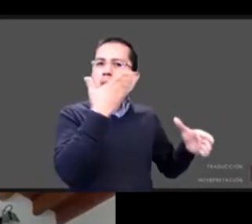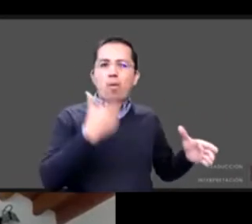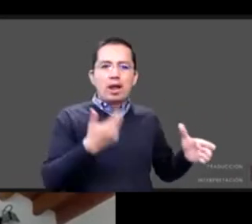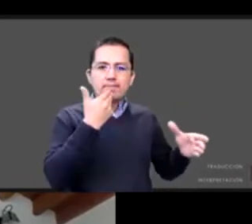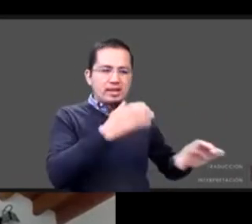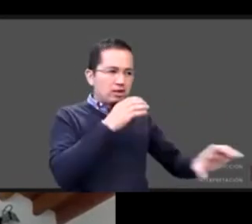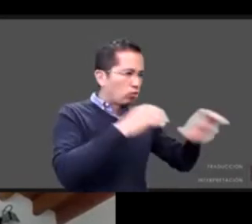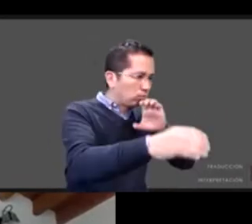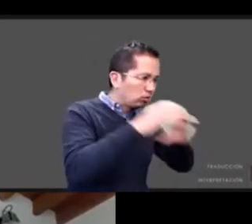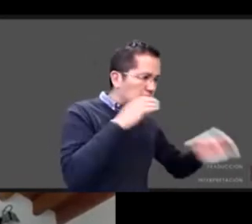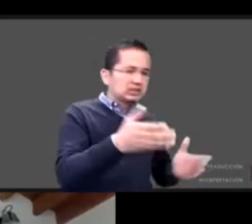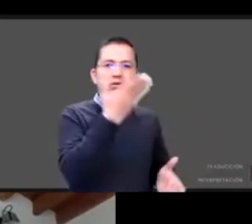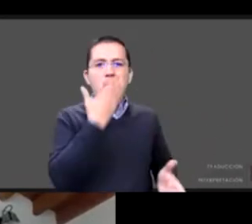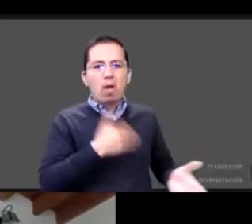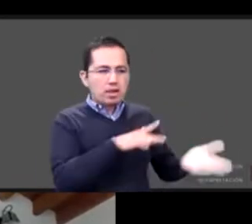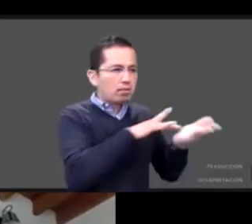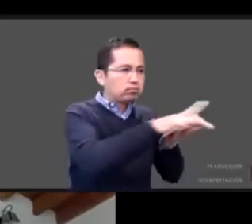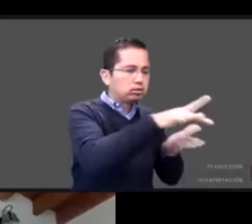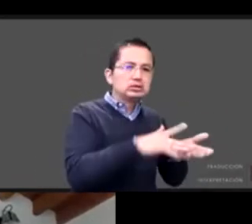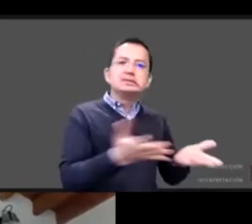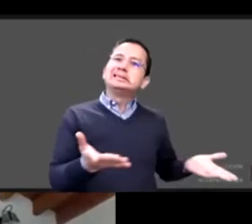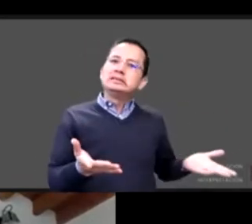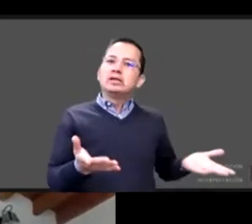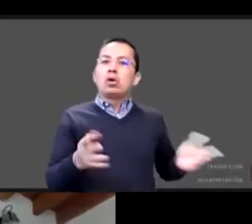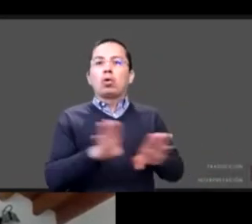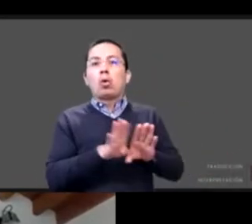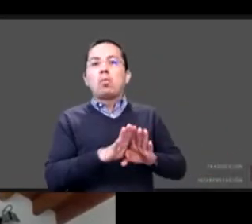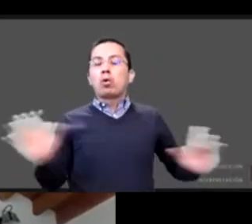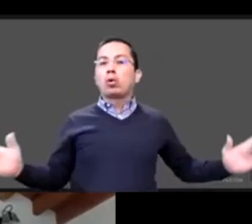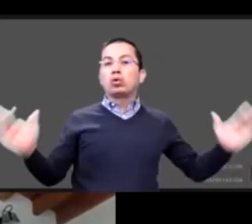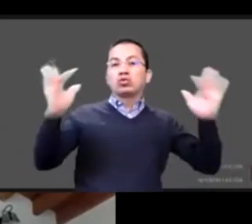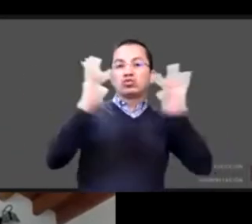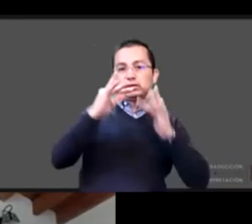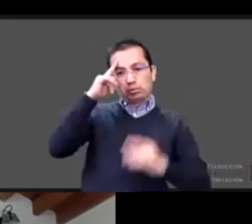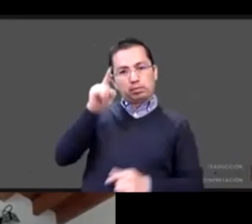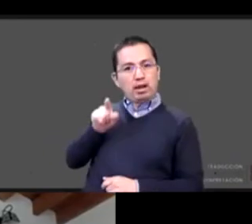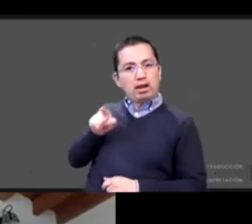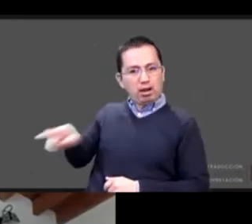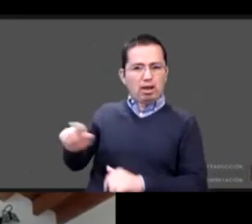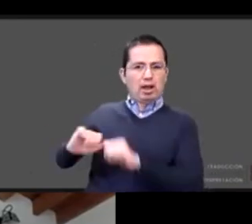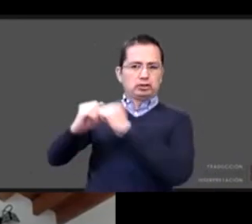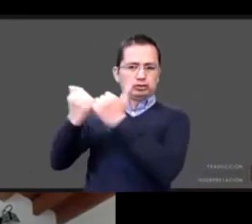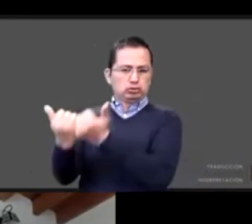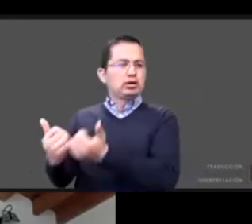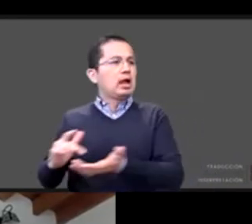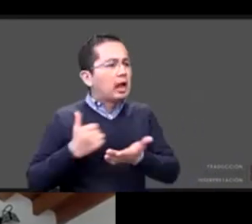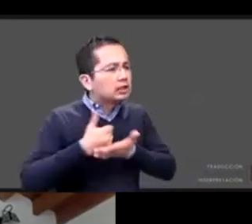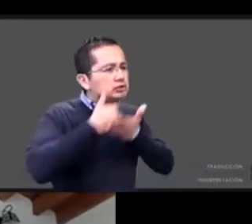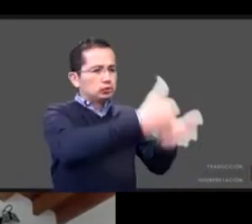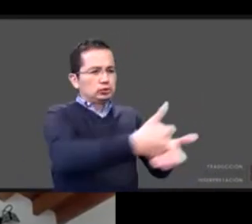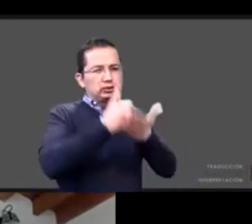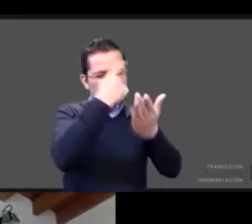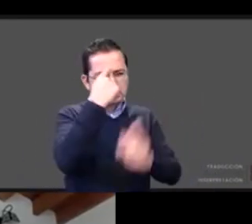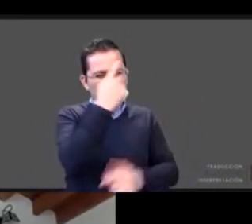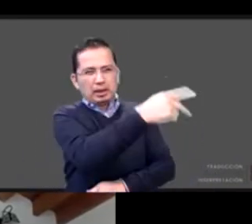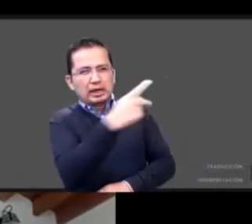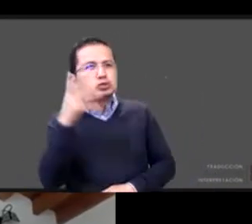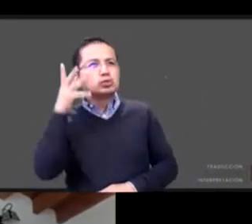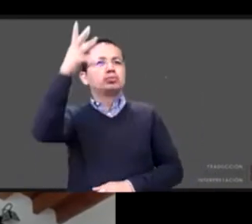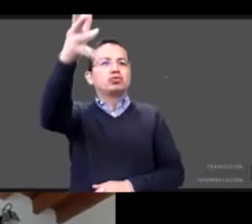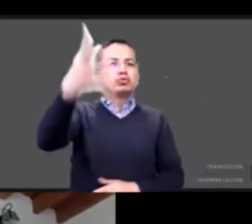para dirigir su proyecto de vida de una manera más propositiva y tratando de sortear todas las dificultades que se encuentran. Bueno,